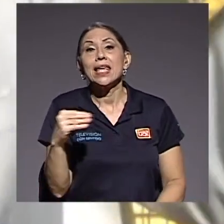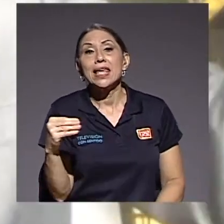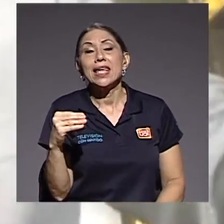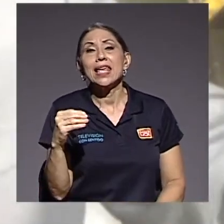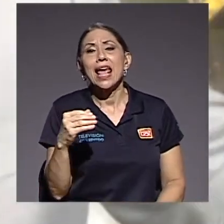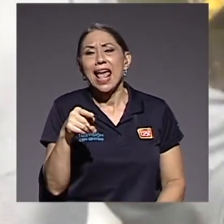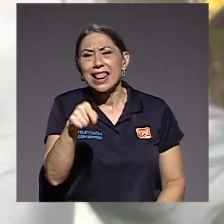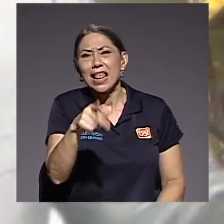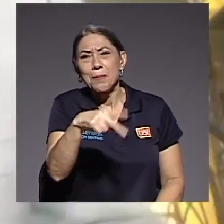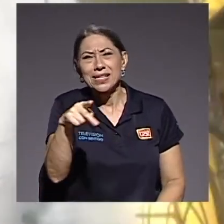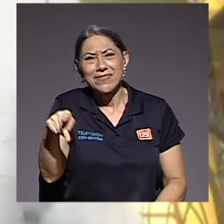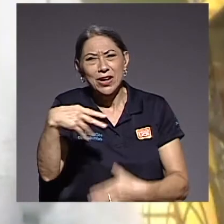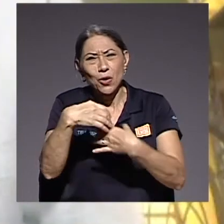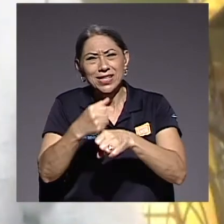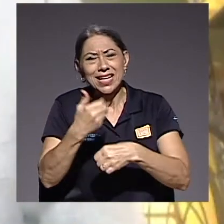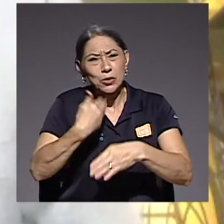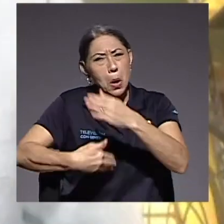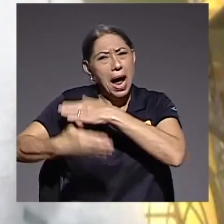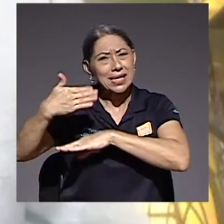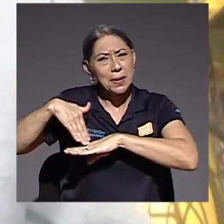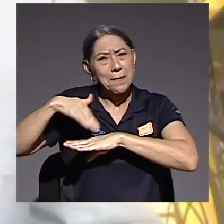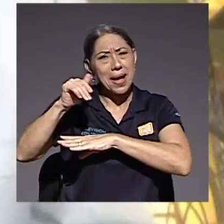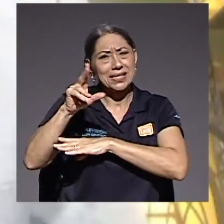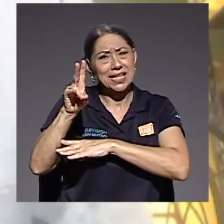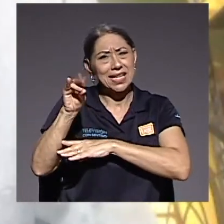hace casi 70 o más años,